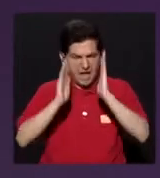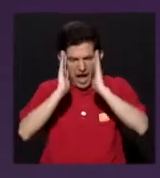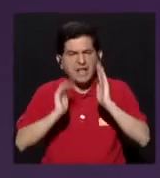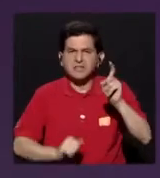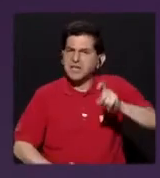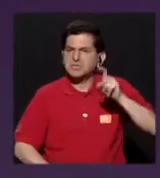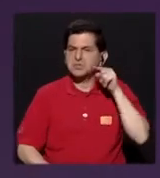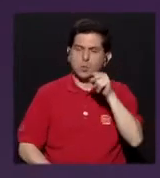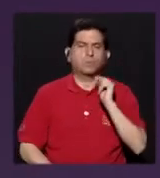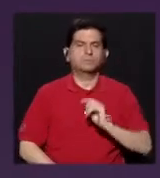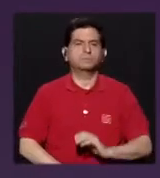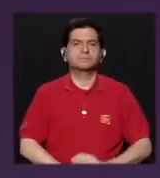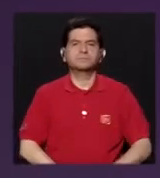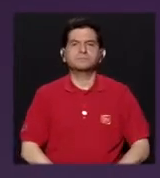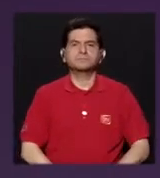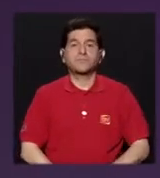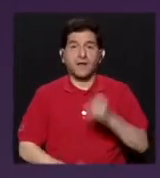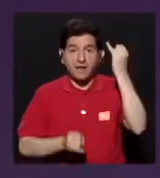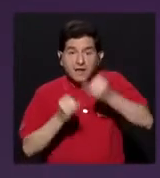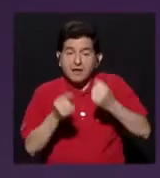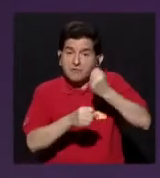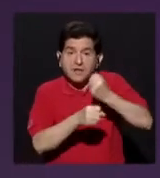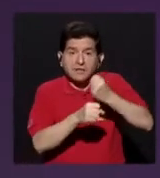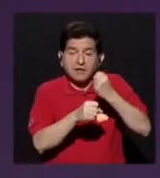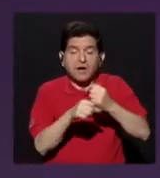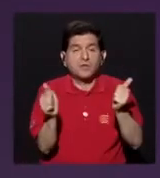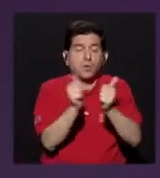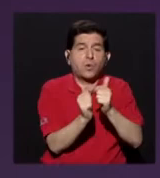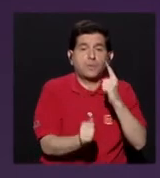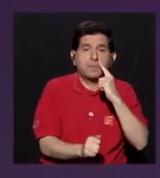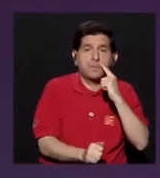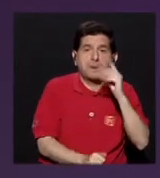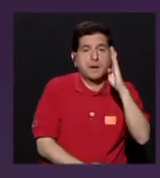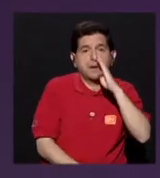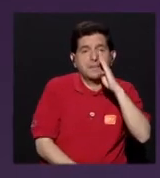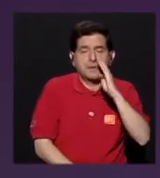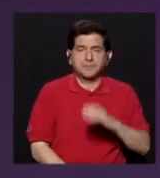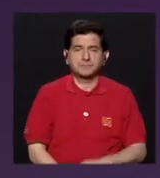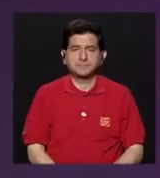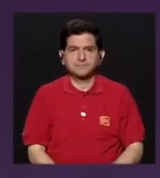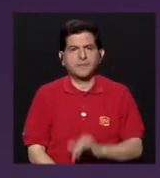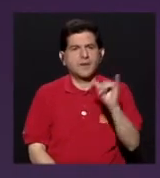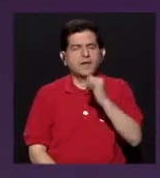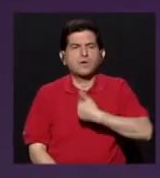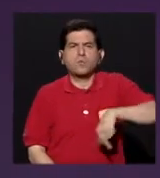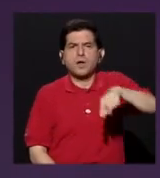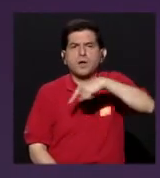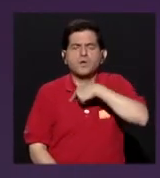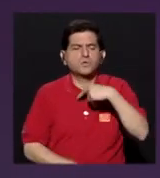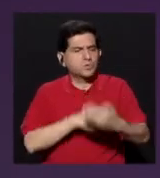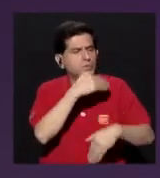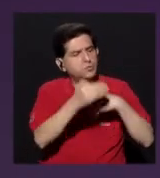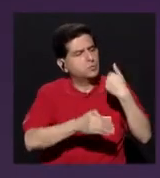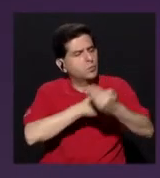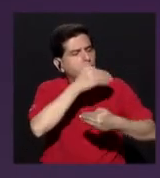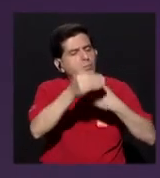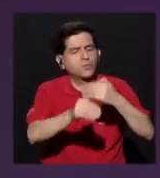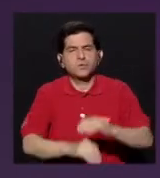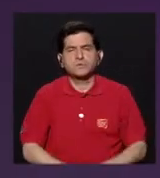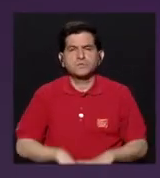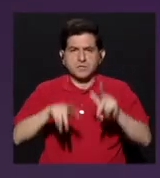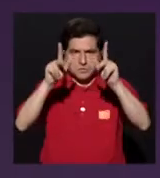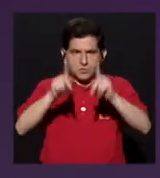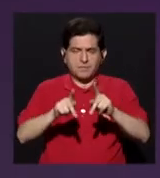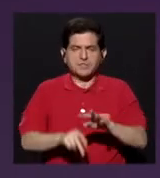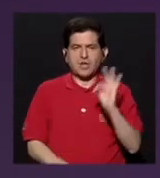a él o atiéndamelo a ella. Y terminamos trabajando con el papá y la mamá. También hacemos lo que es los procesos de la